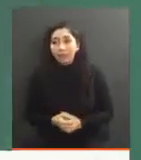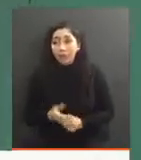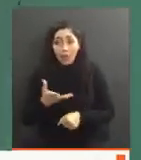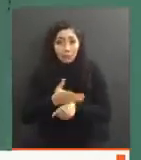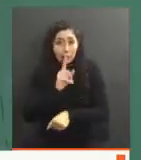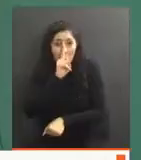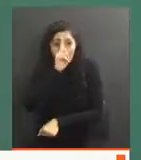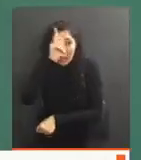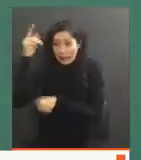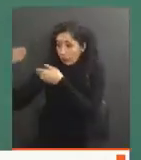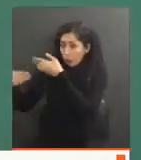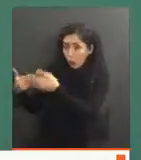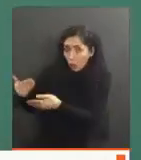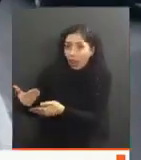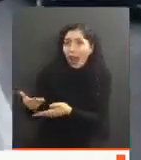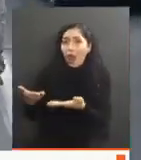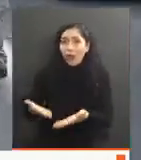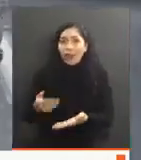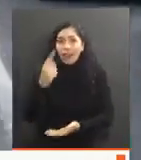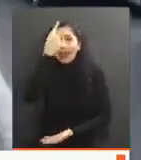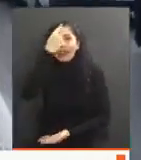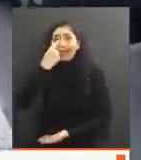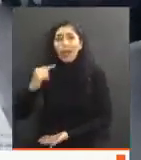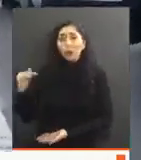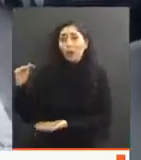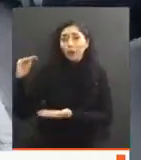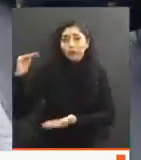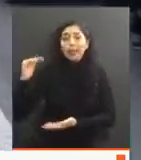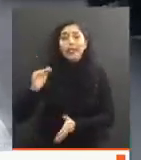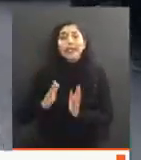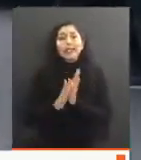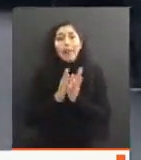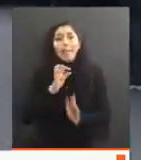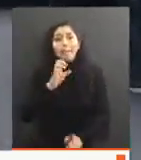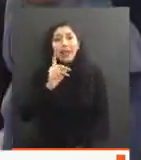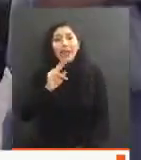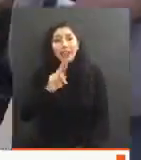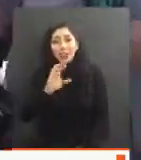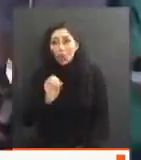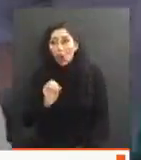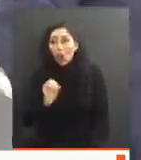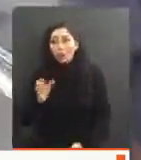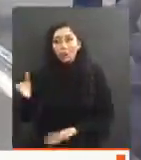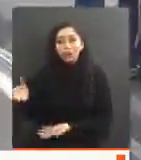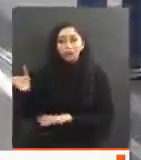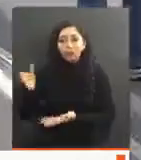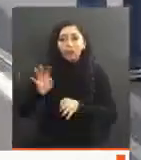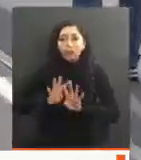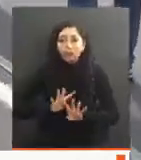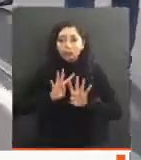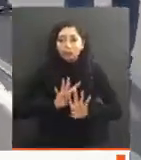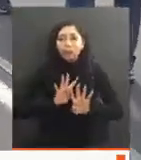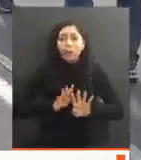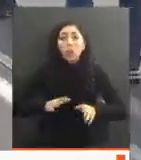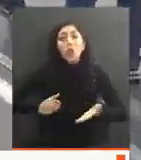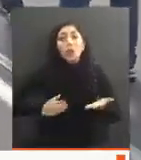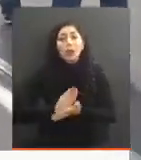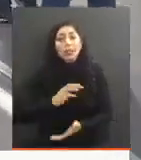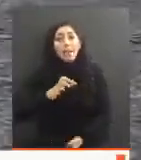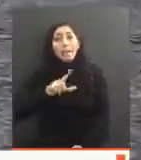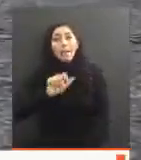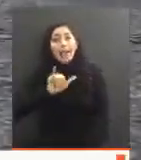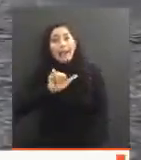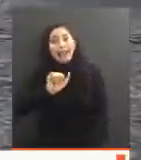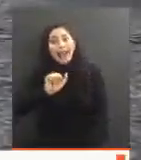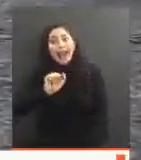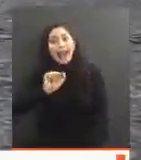se volvió a trasladar la estatua de San Pedro en medio de una masiva procesión que inició en Playa Ancha con los típicos bailes